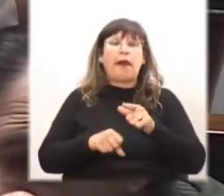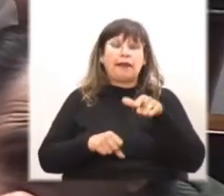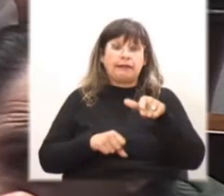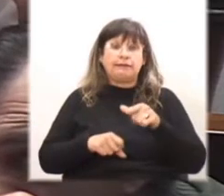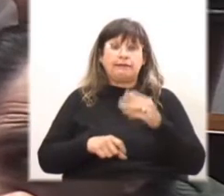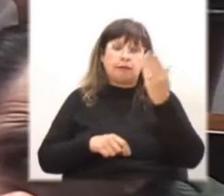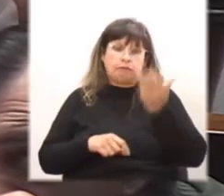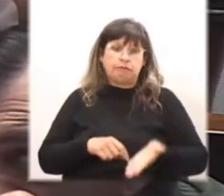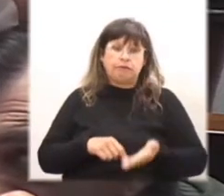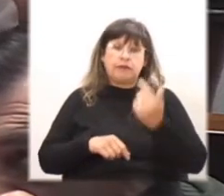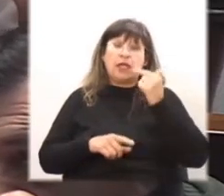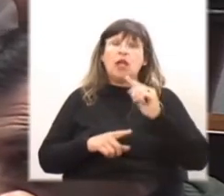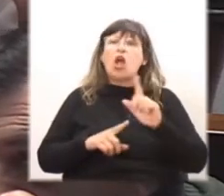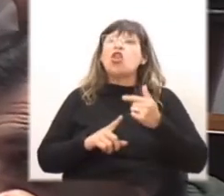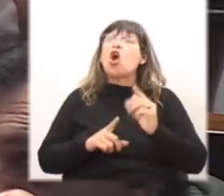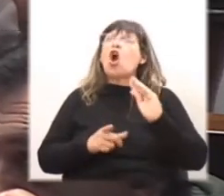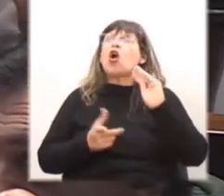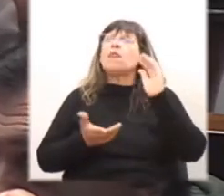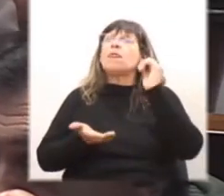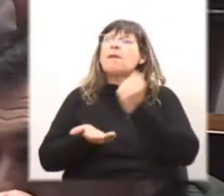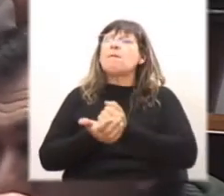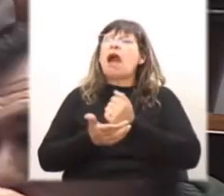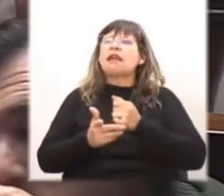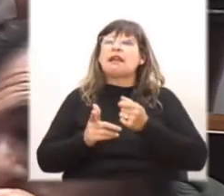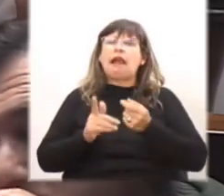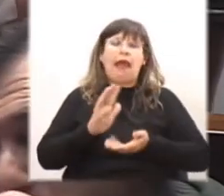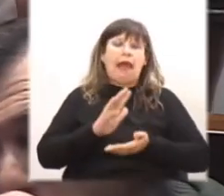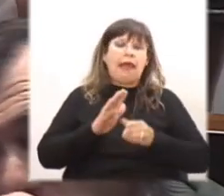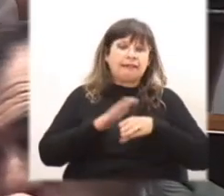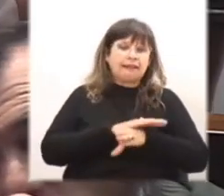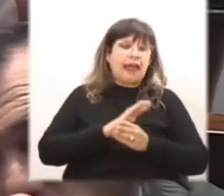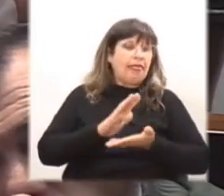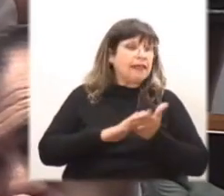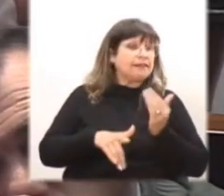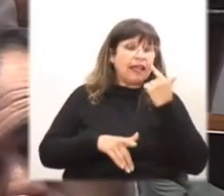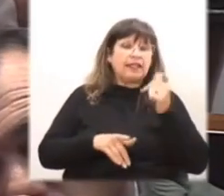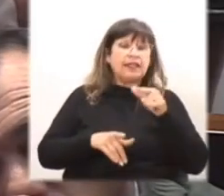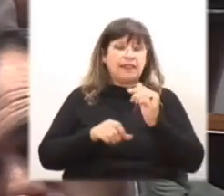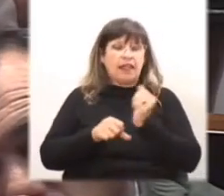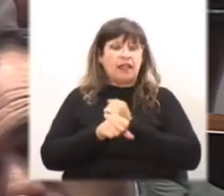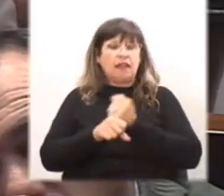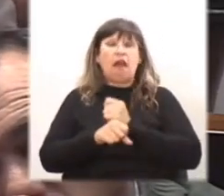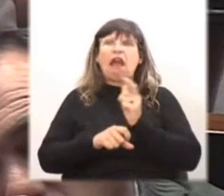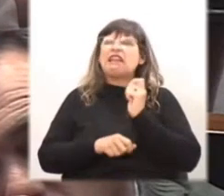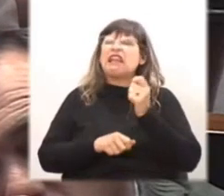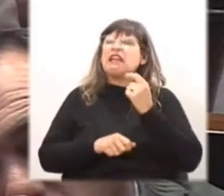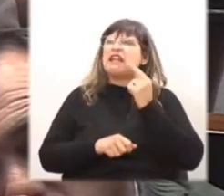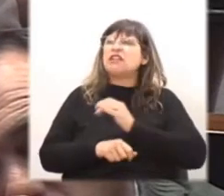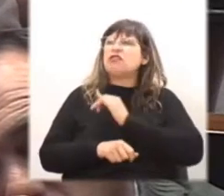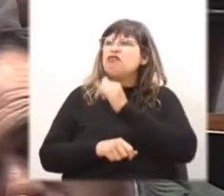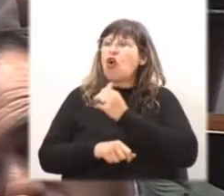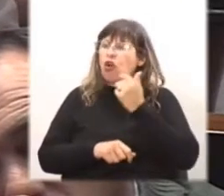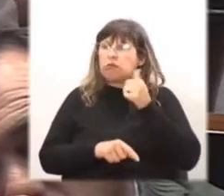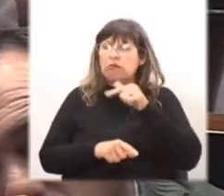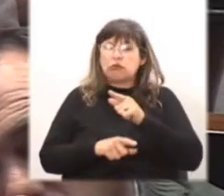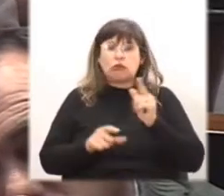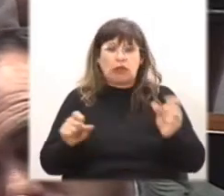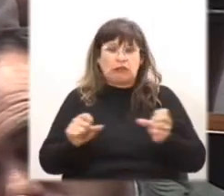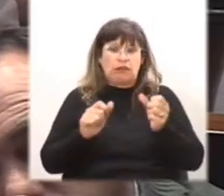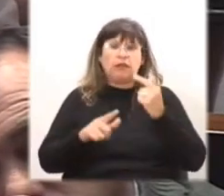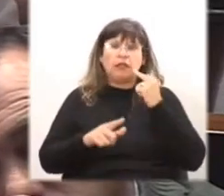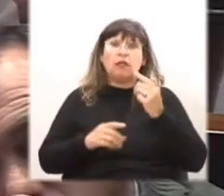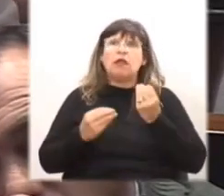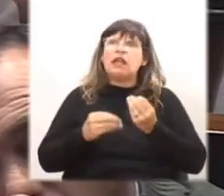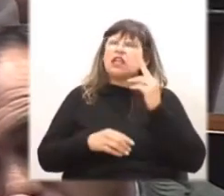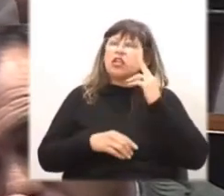dónde marca entrada y salida a su lugar laboral, a quién reporta su actividad y qué opina el